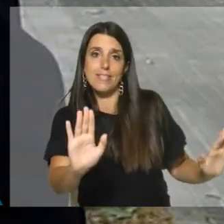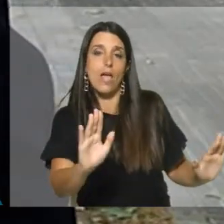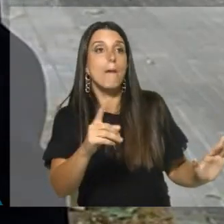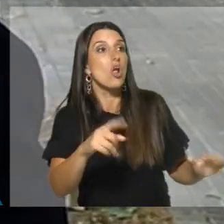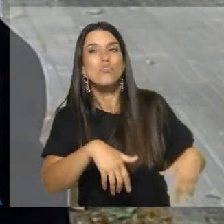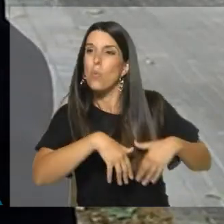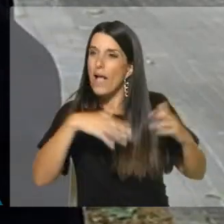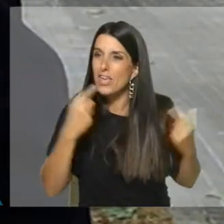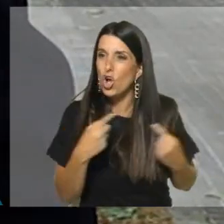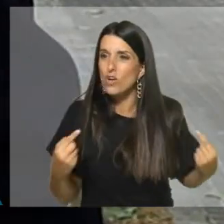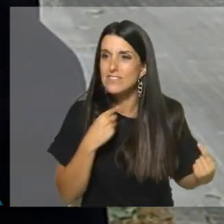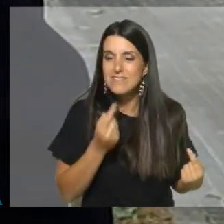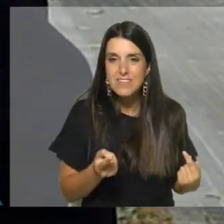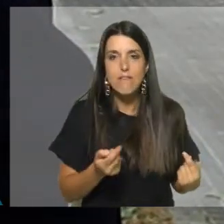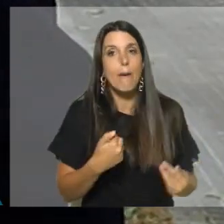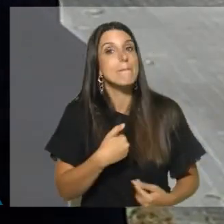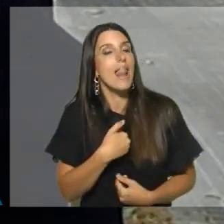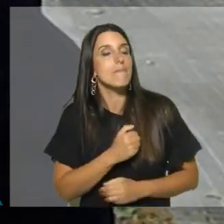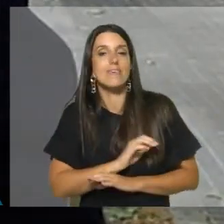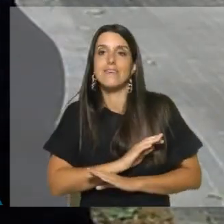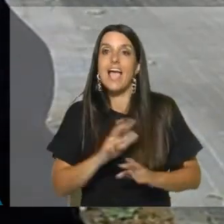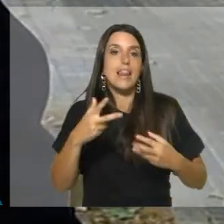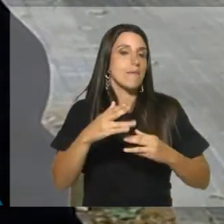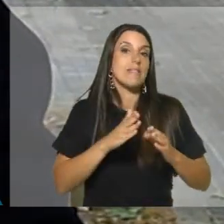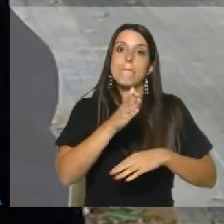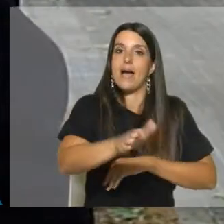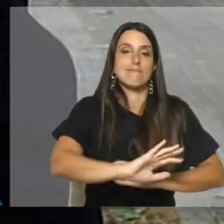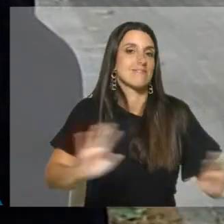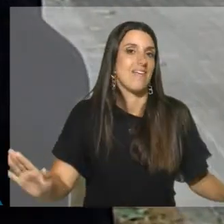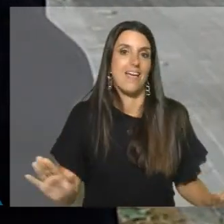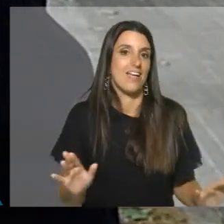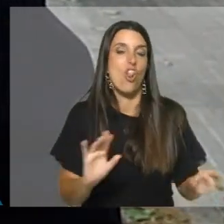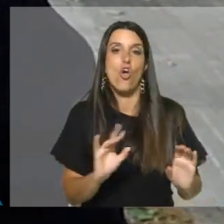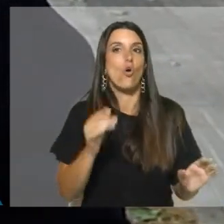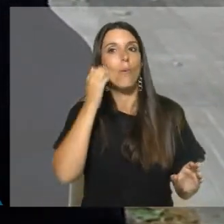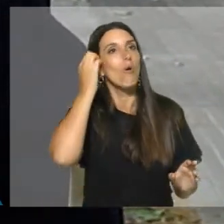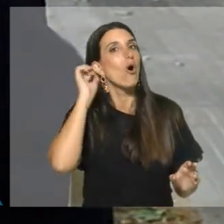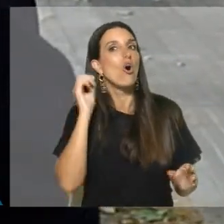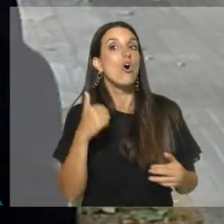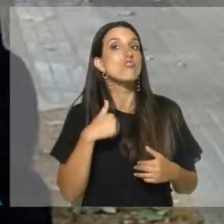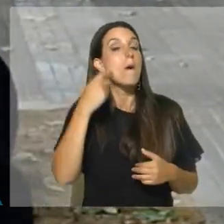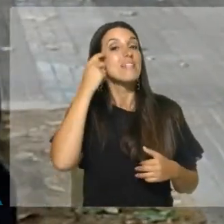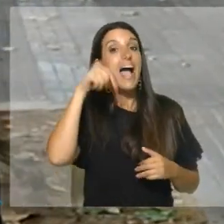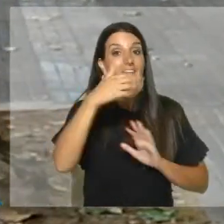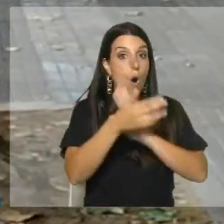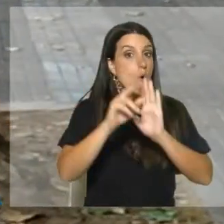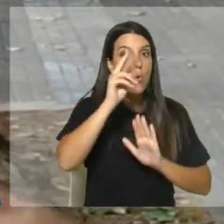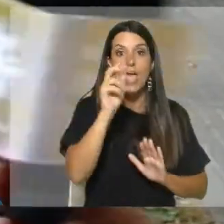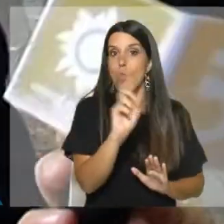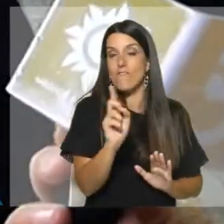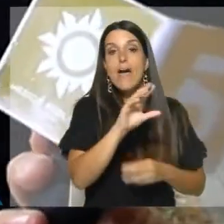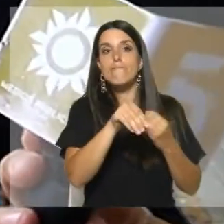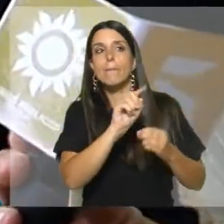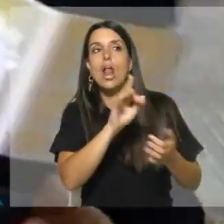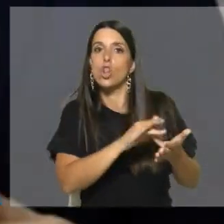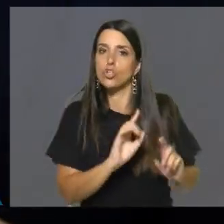todo, para mí se traspasa, vuelvo a reiterar, un límite que yo pensaba que en el Uruguay por lo menos no se pasaba. ¿Quién es el que